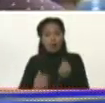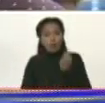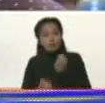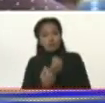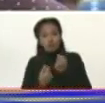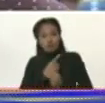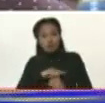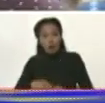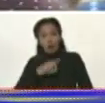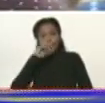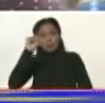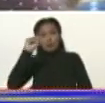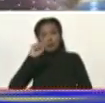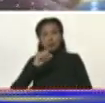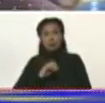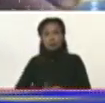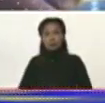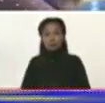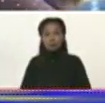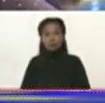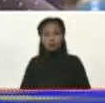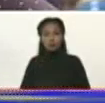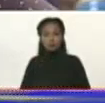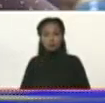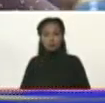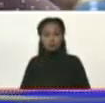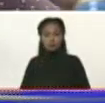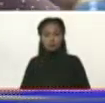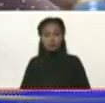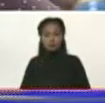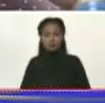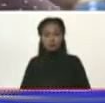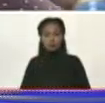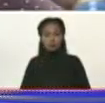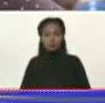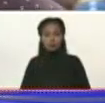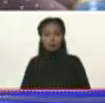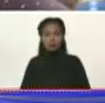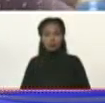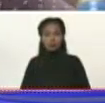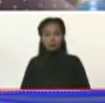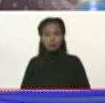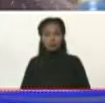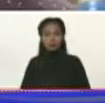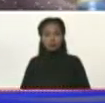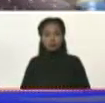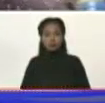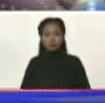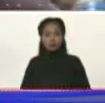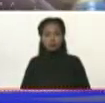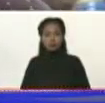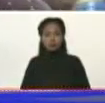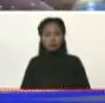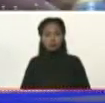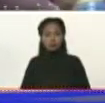presidente Maduro. Avec les autres leaders de pays